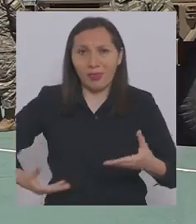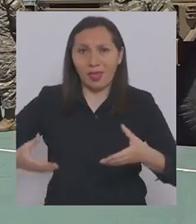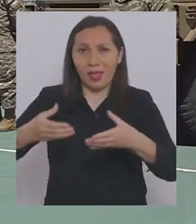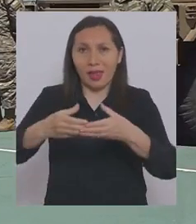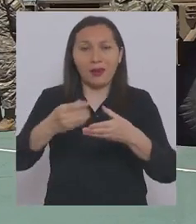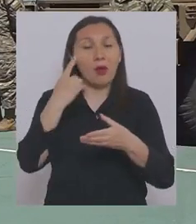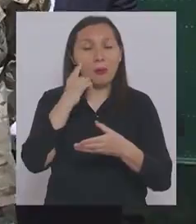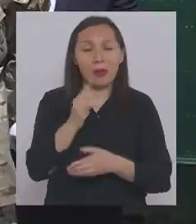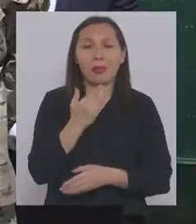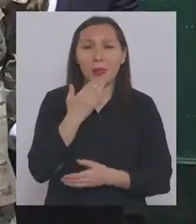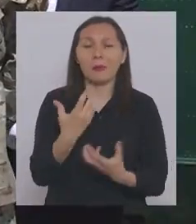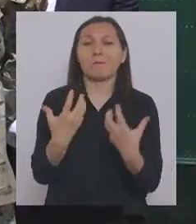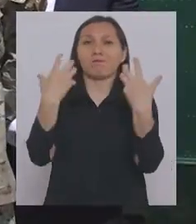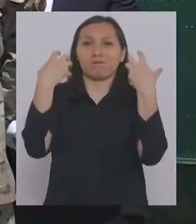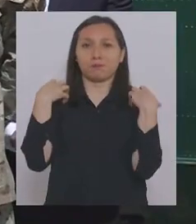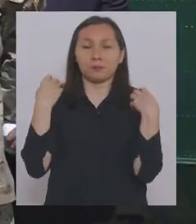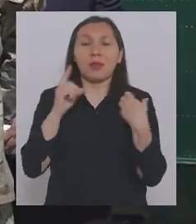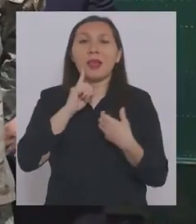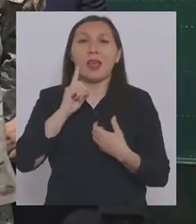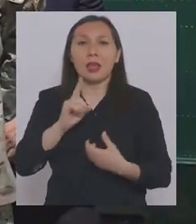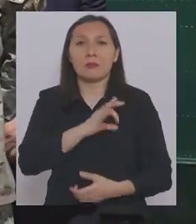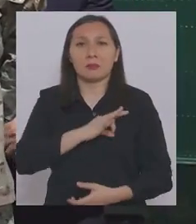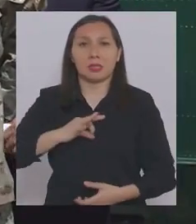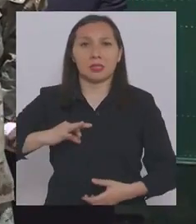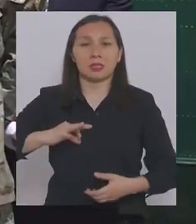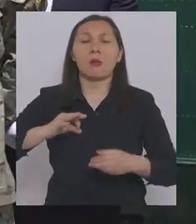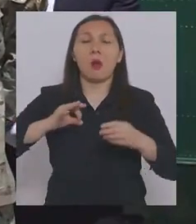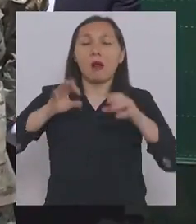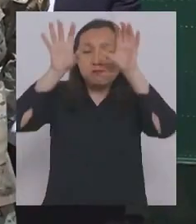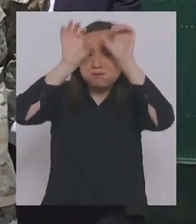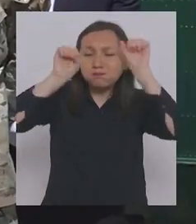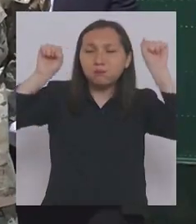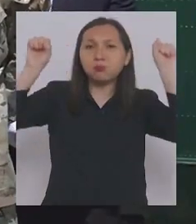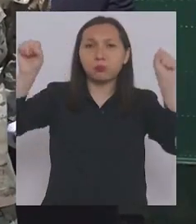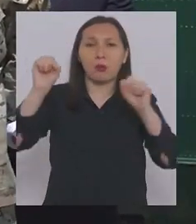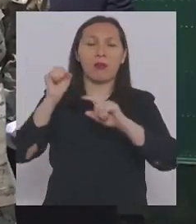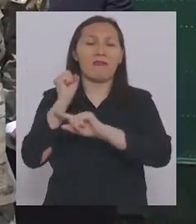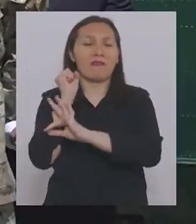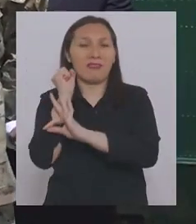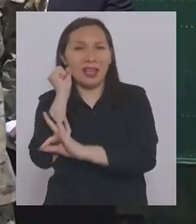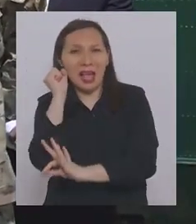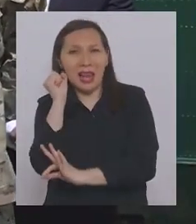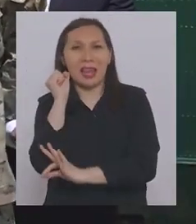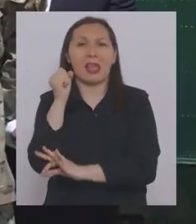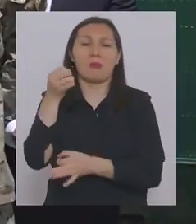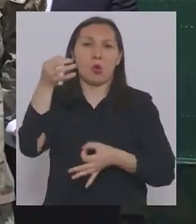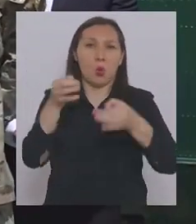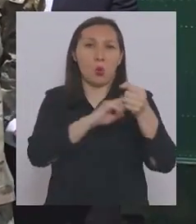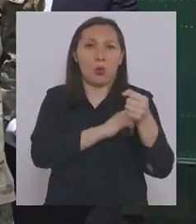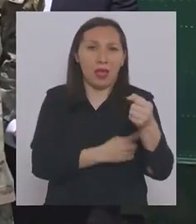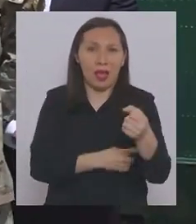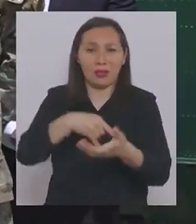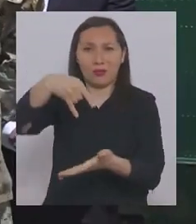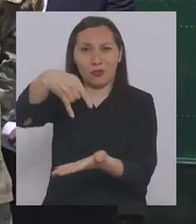también deber del Ministerio Público, de las policías, de la Fiscalía, del Poder Judicial y del